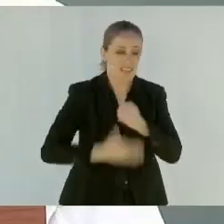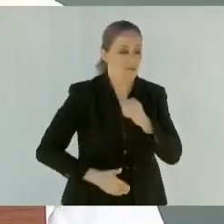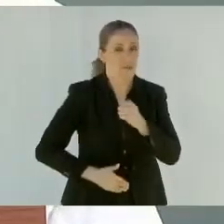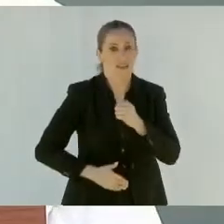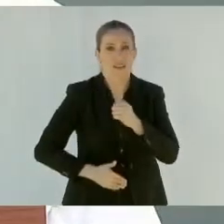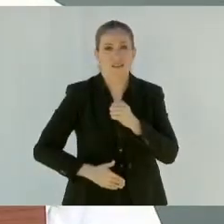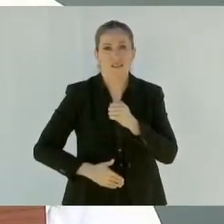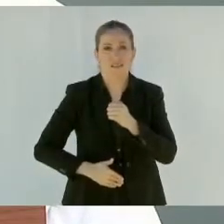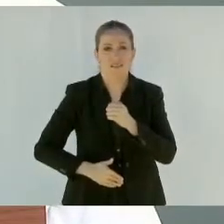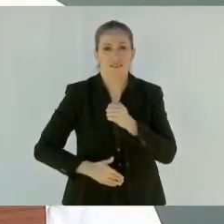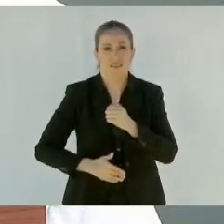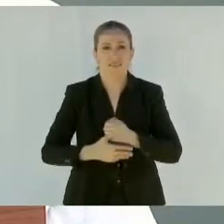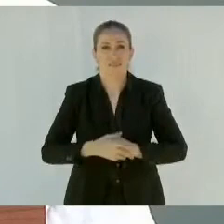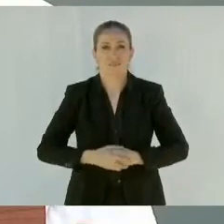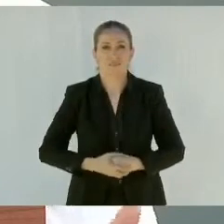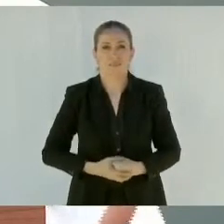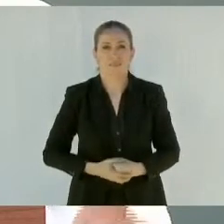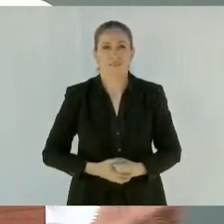de